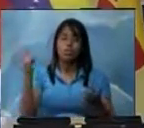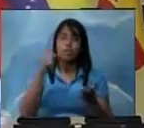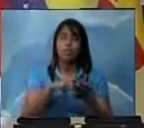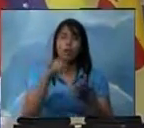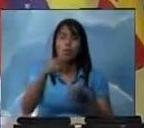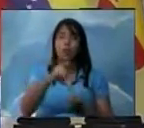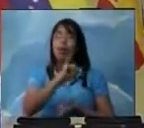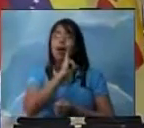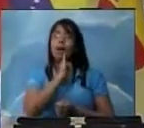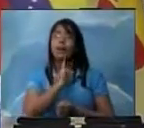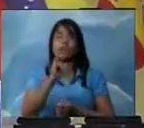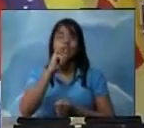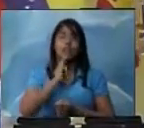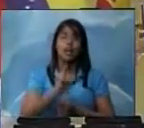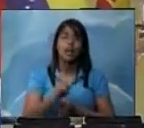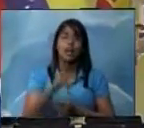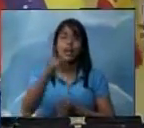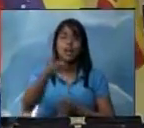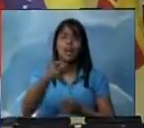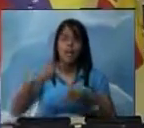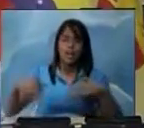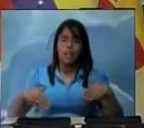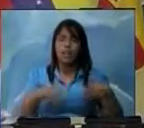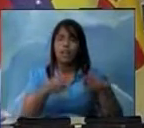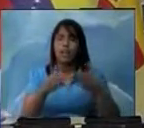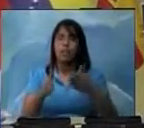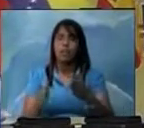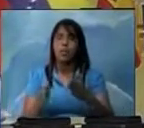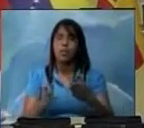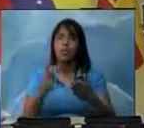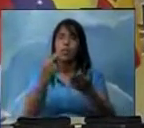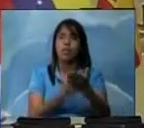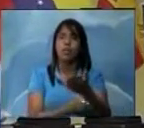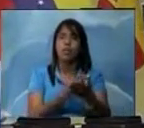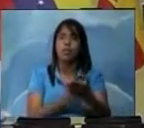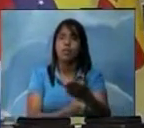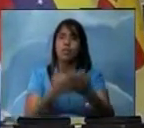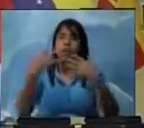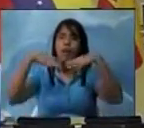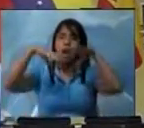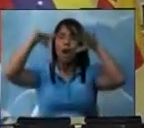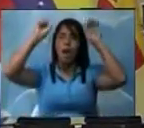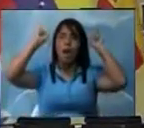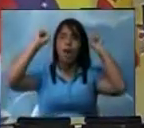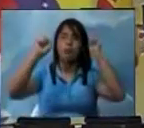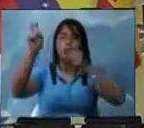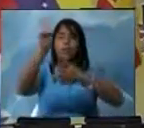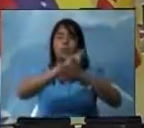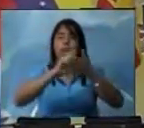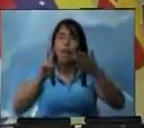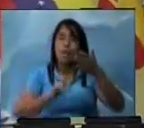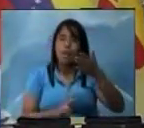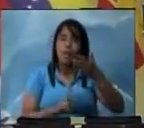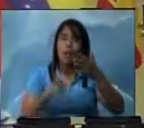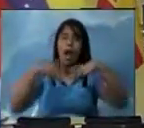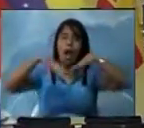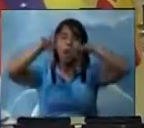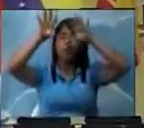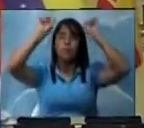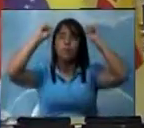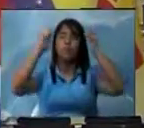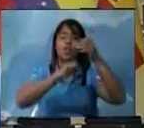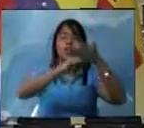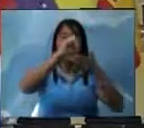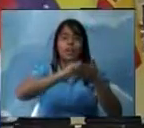a Israel, en el camino, el hermano Puerta aprendió a leer en hebreo, aprendió